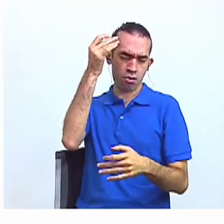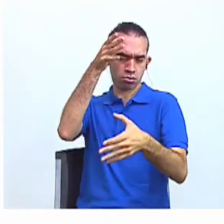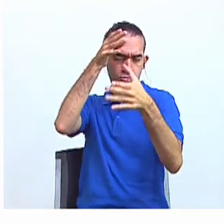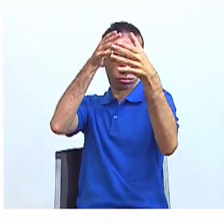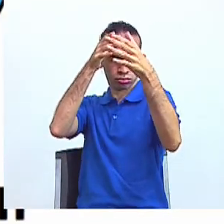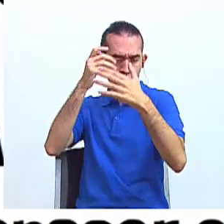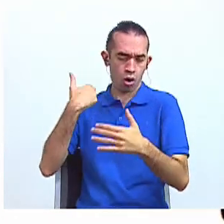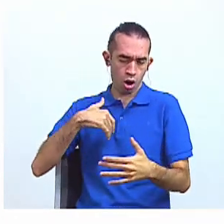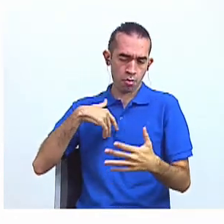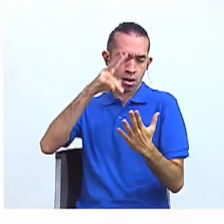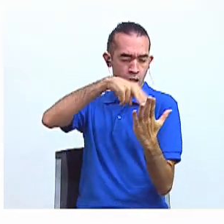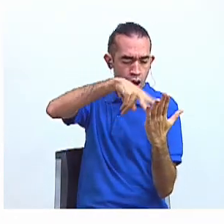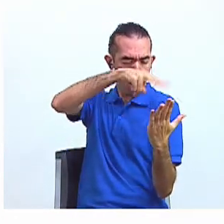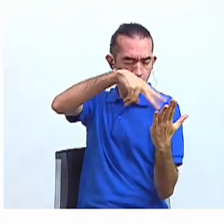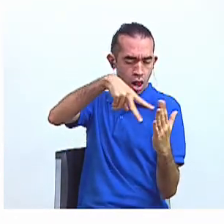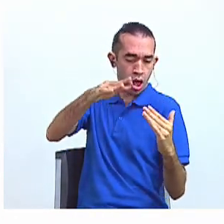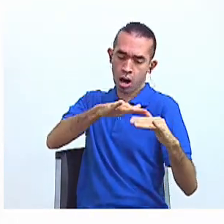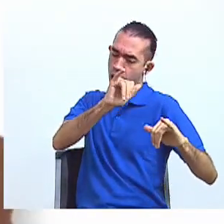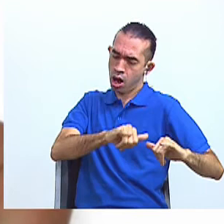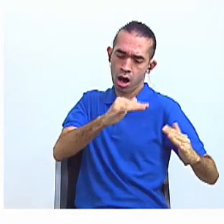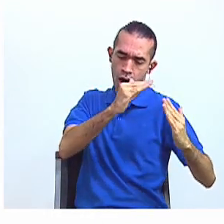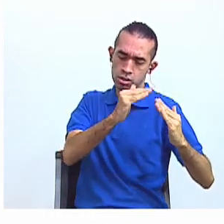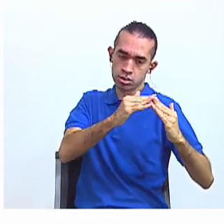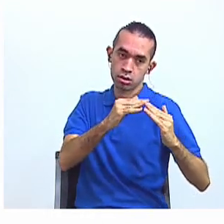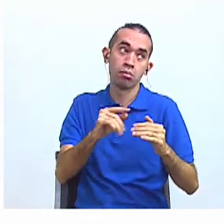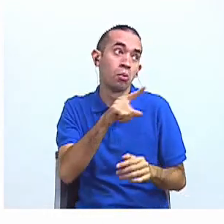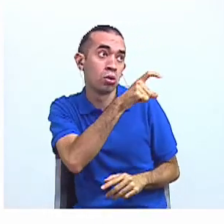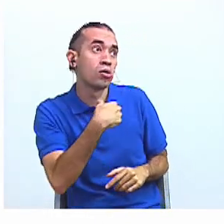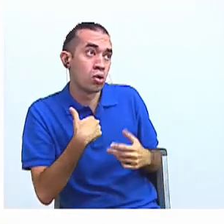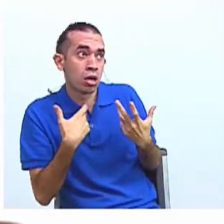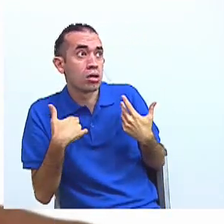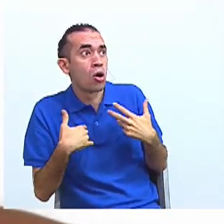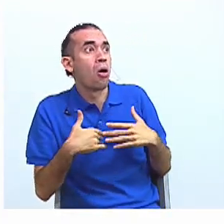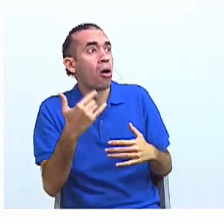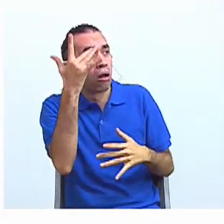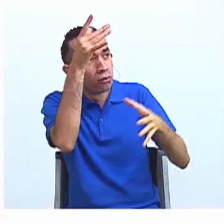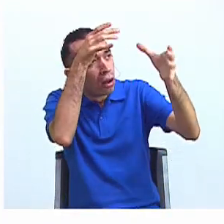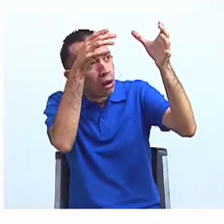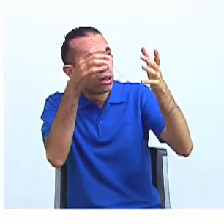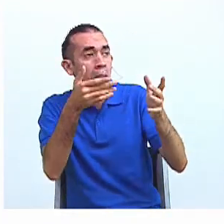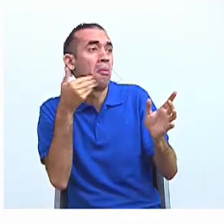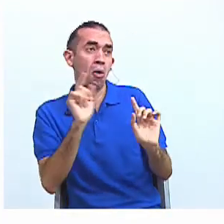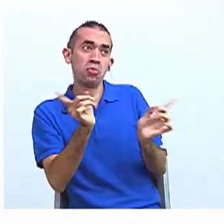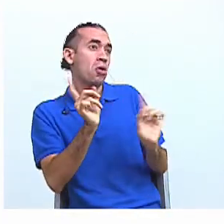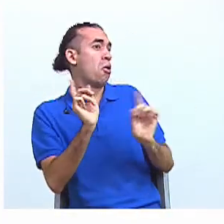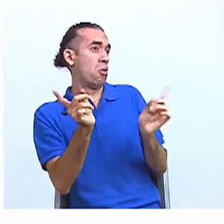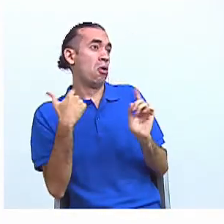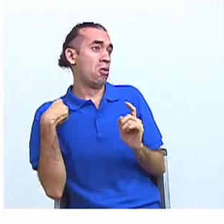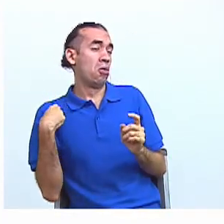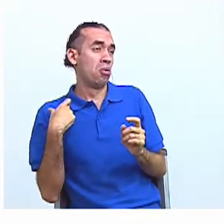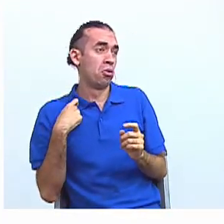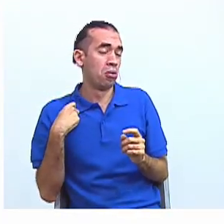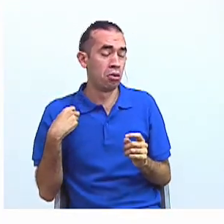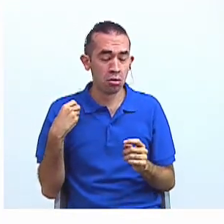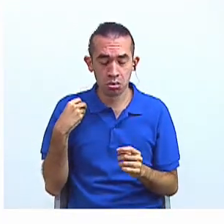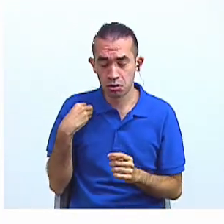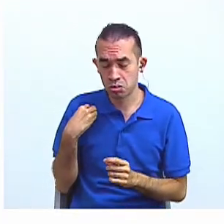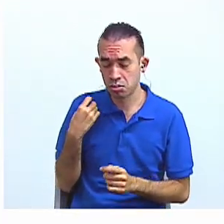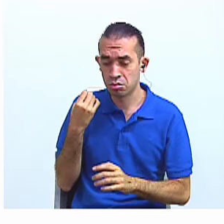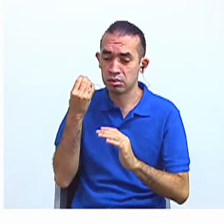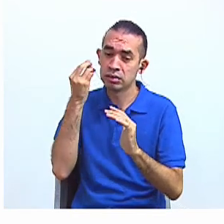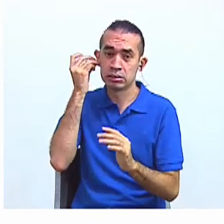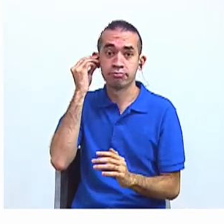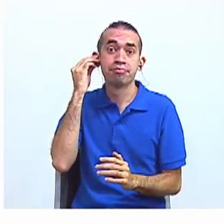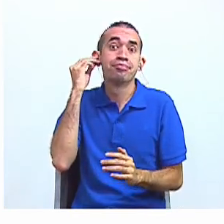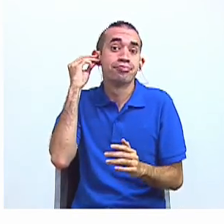él responde: Padre, ya no vas a querer que yo sea sabio, ¿verdad? Amal no tiene acceso al exterior,